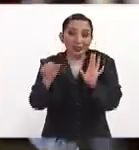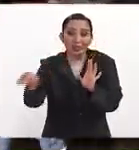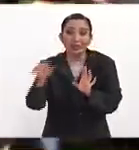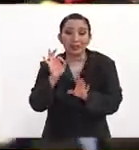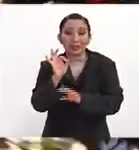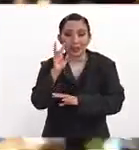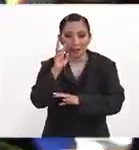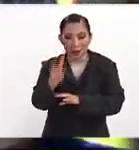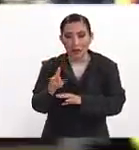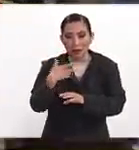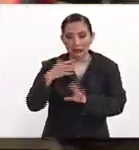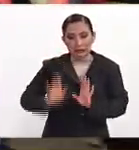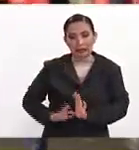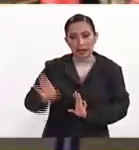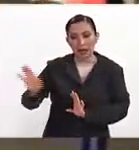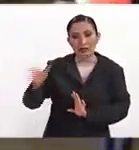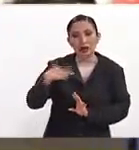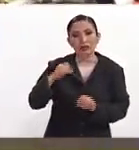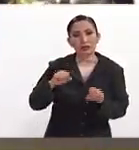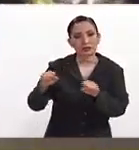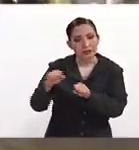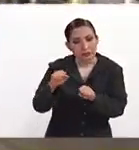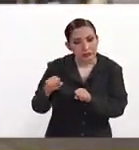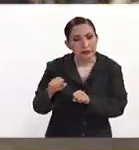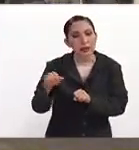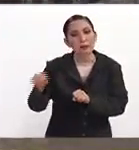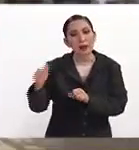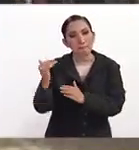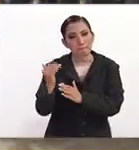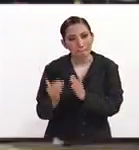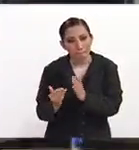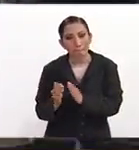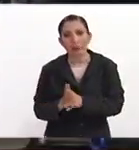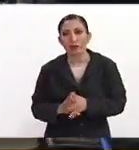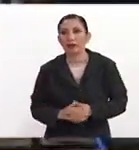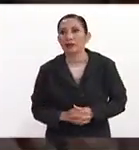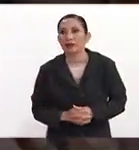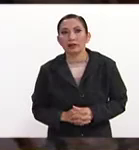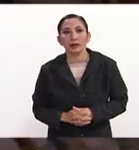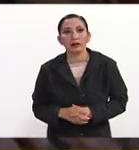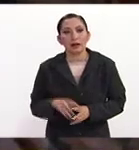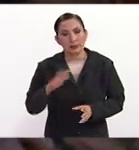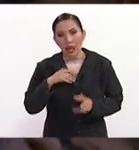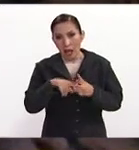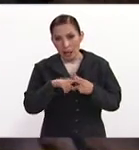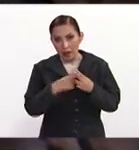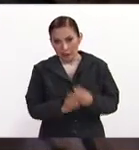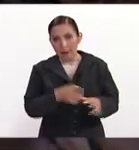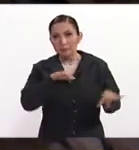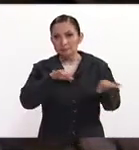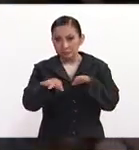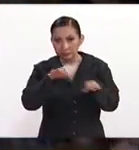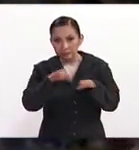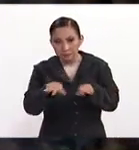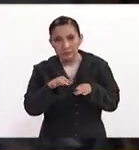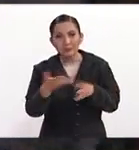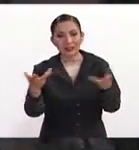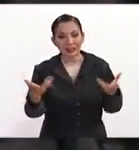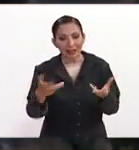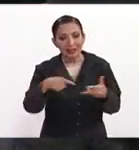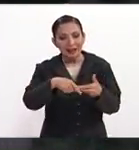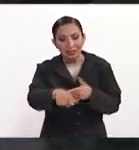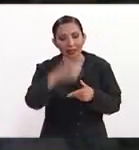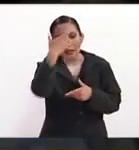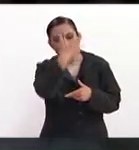estamos viendo son características de una sismicidad baja. Van a empezar ya las labores y se están haciendo